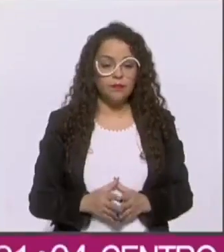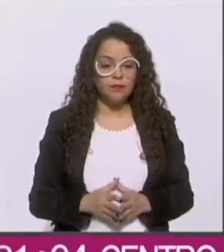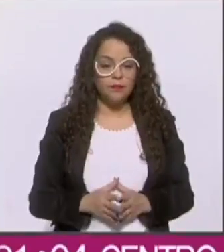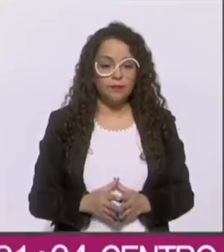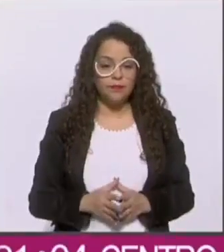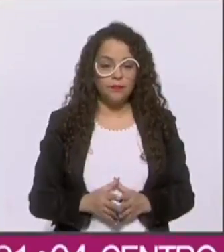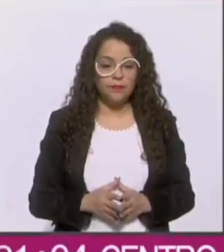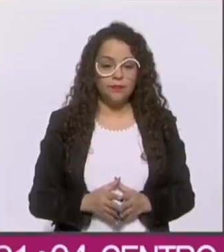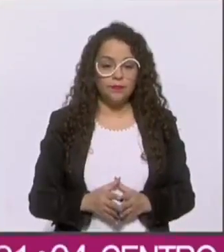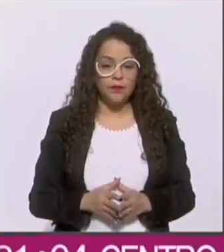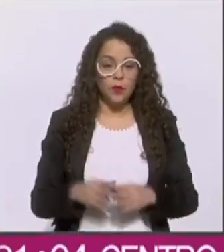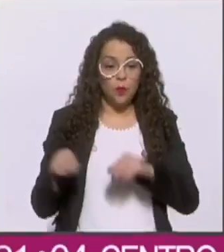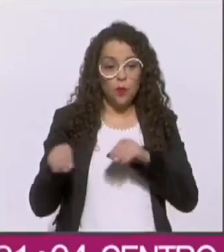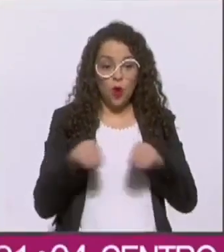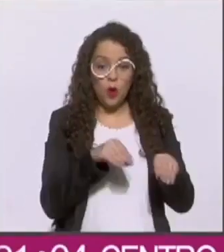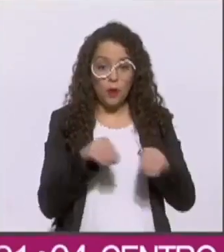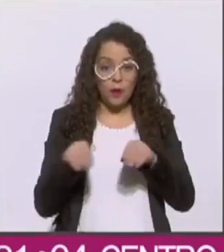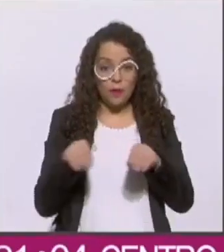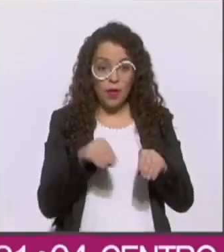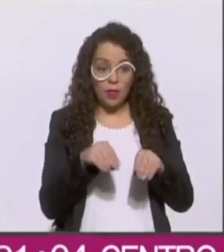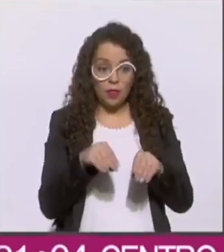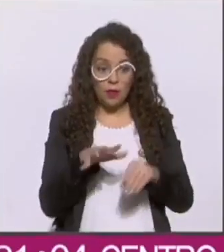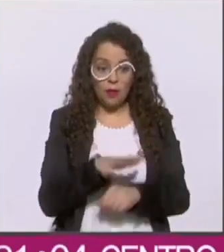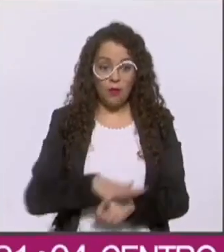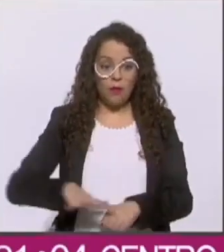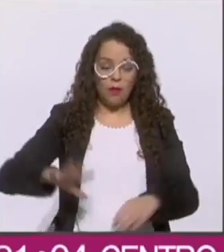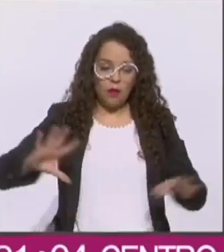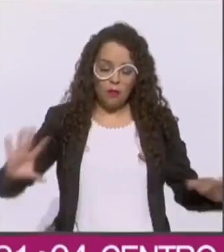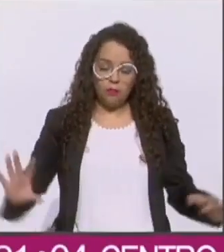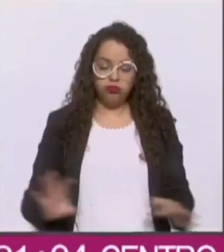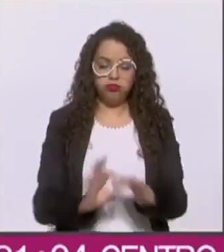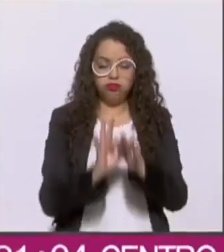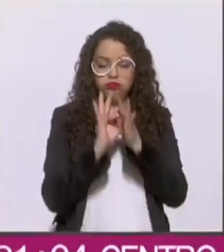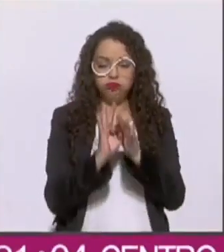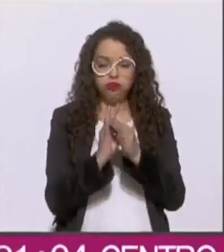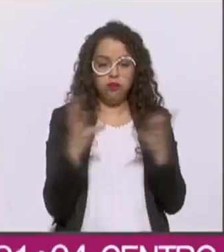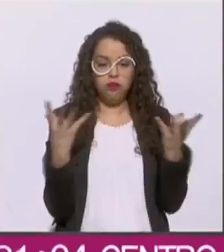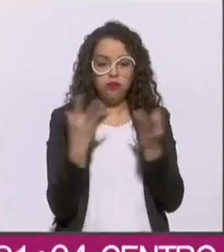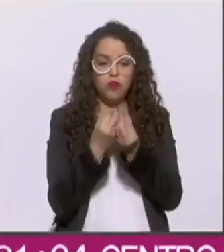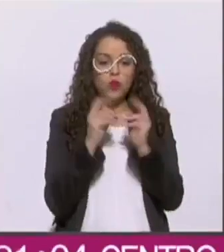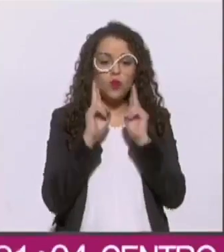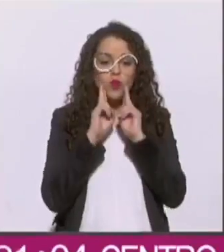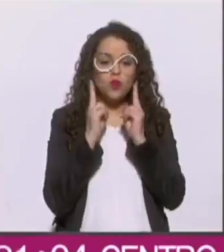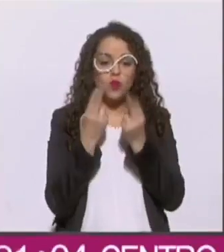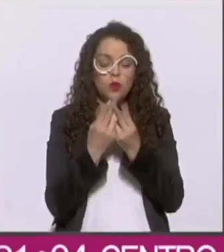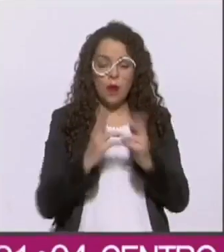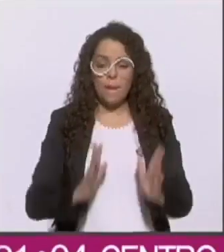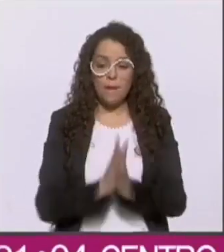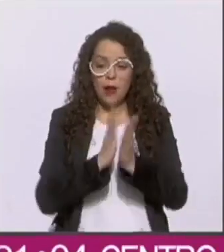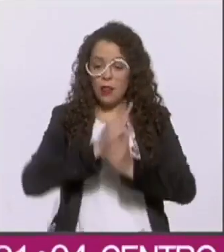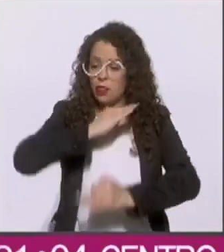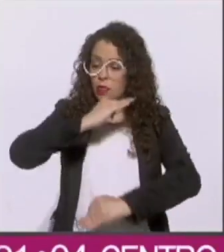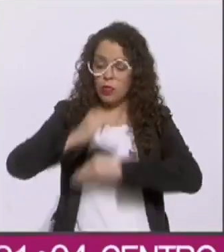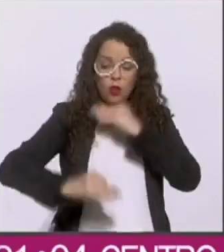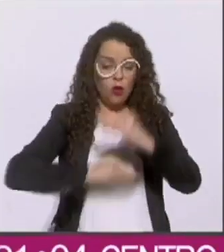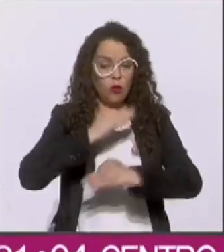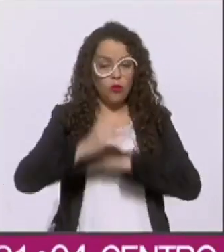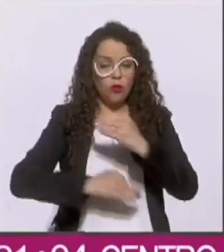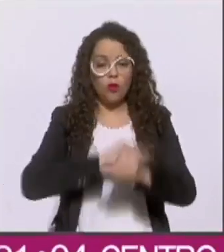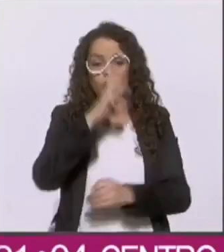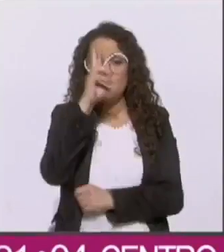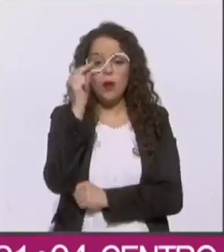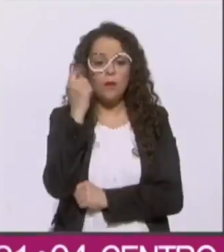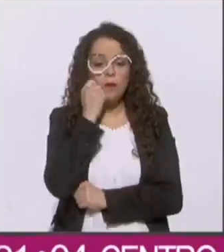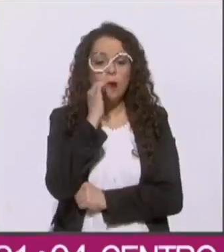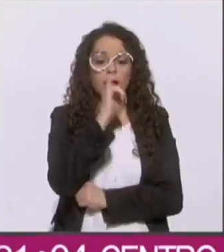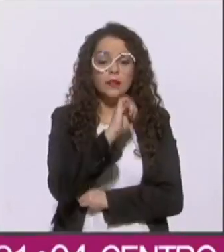movimiento cerremos filas, de que hagamos un llamado todas y todos los participantes, sin importar si obtuvimos